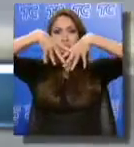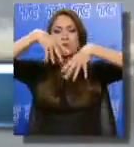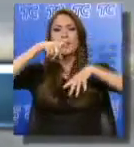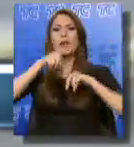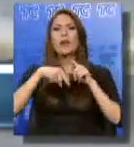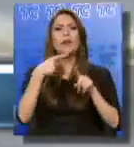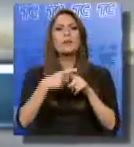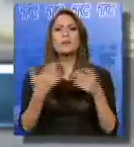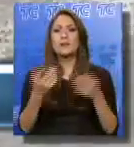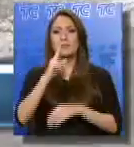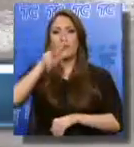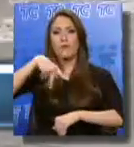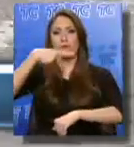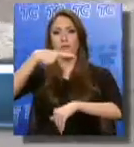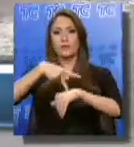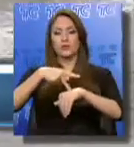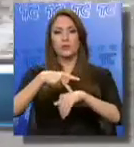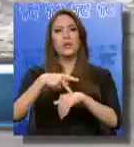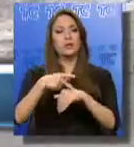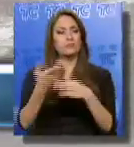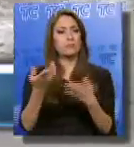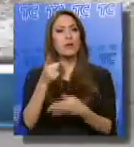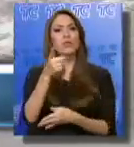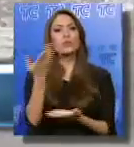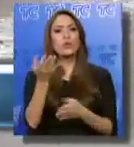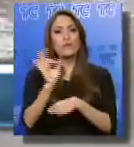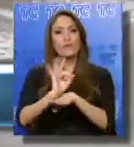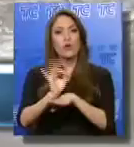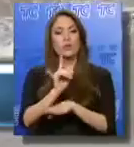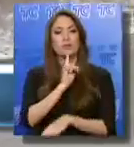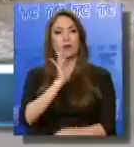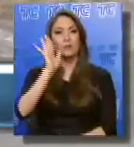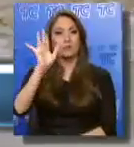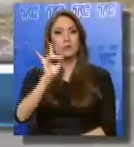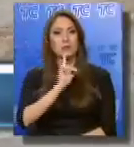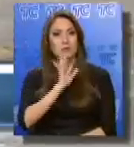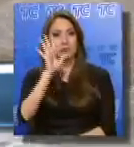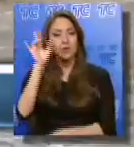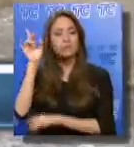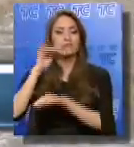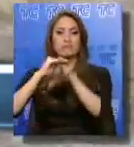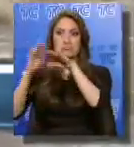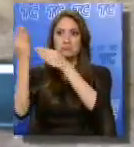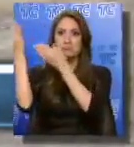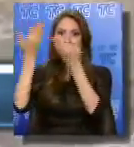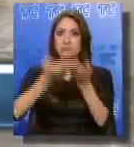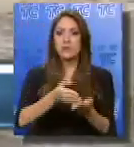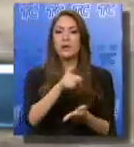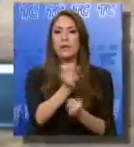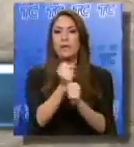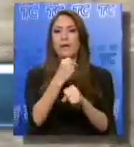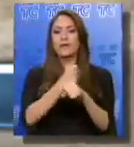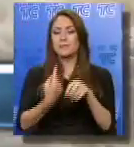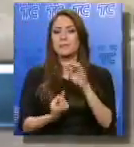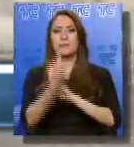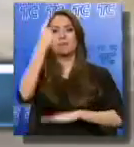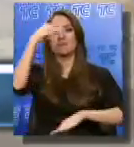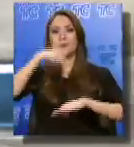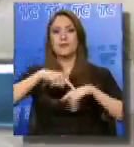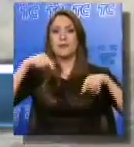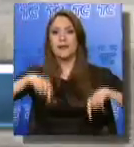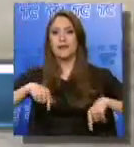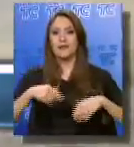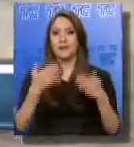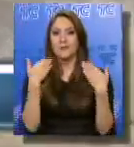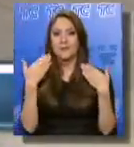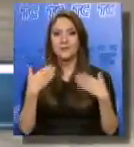Dos artistas profesionales del Stars of Florida, de Tampa, Estados Unidos, formaron parte de este evento que por primera vez se realiza en